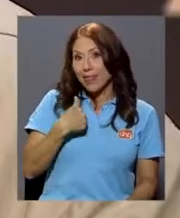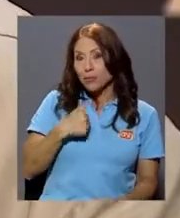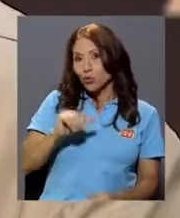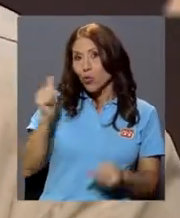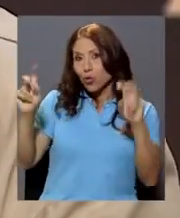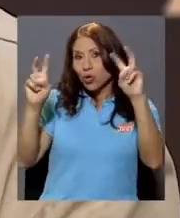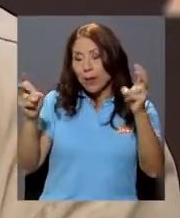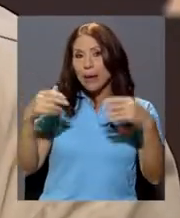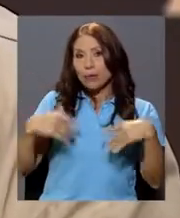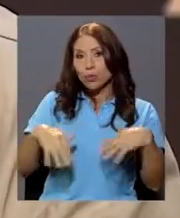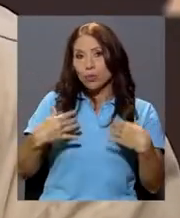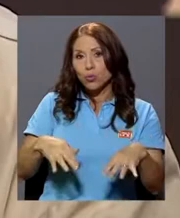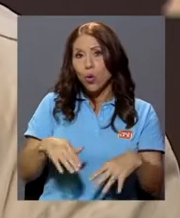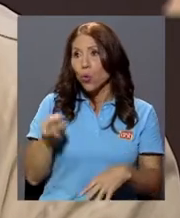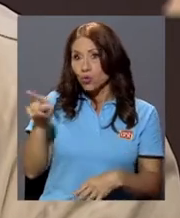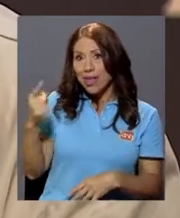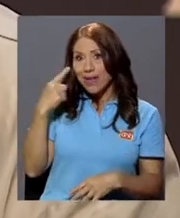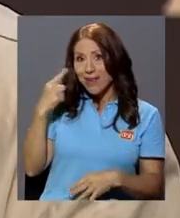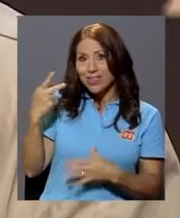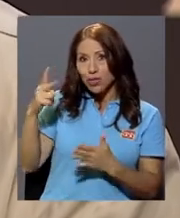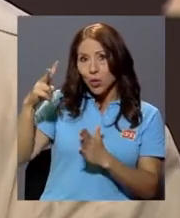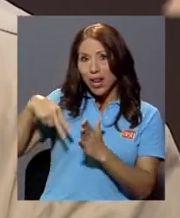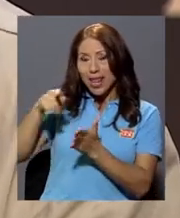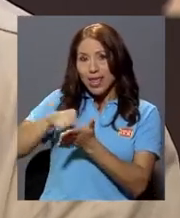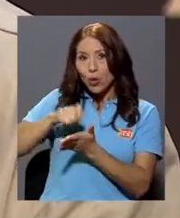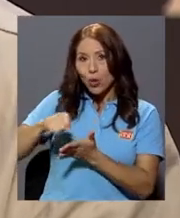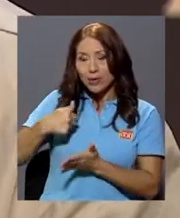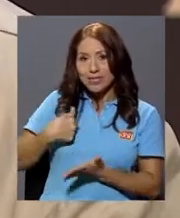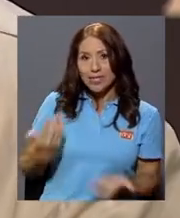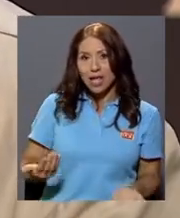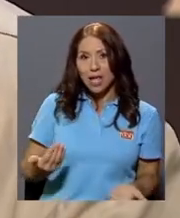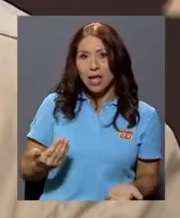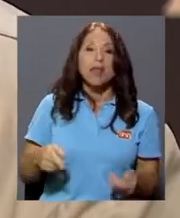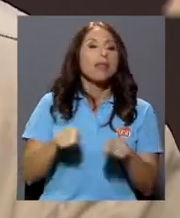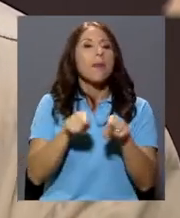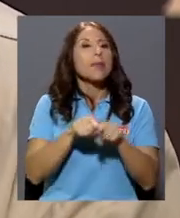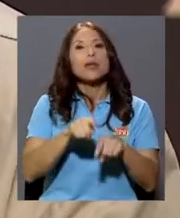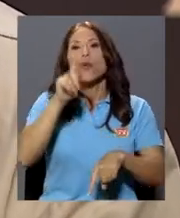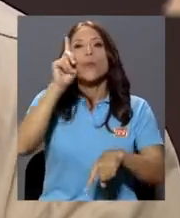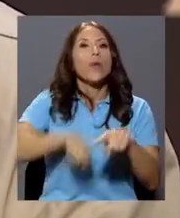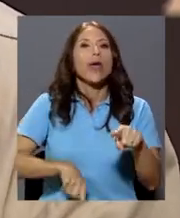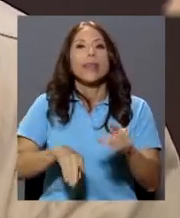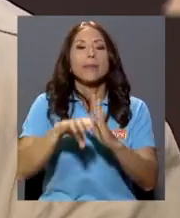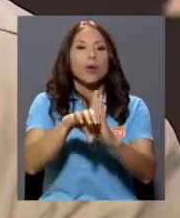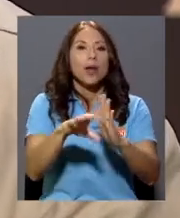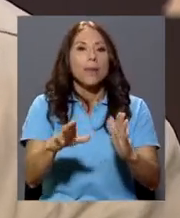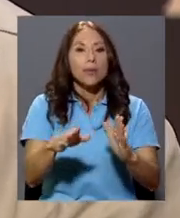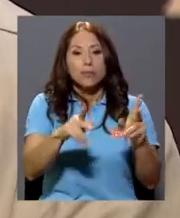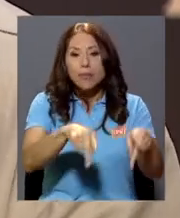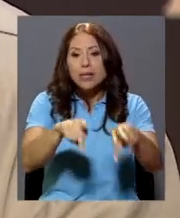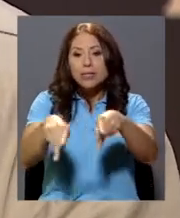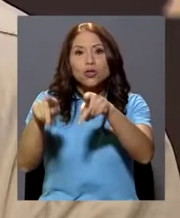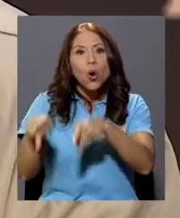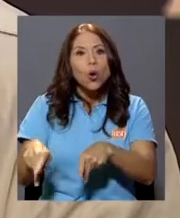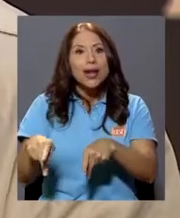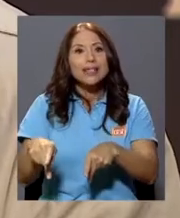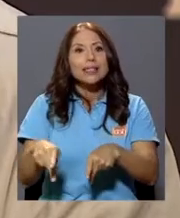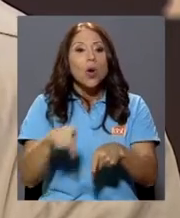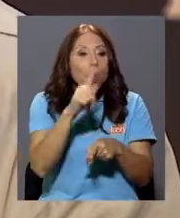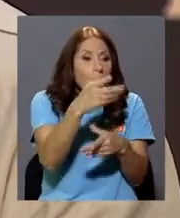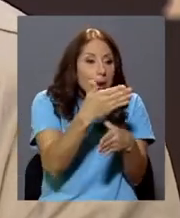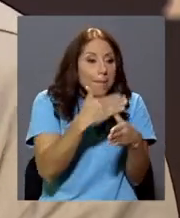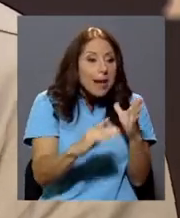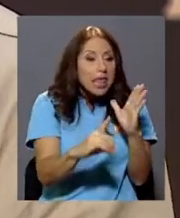temas, y como usted habrá visto en mis textos también, esas situaciones donde hay personas que tienen una parte de sus